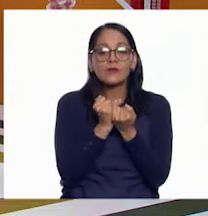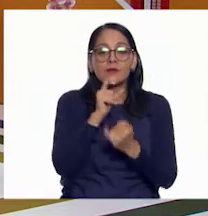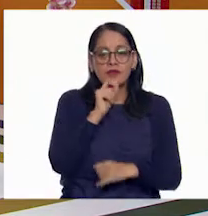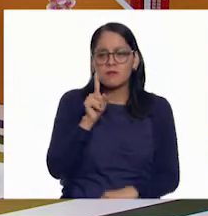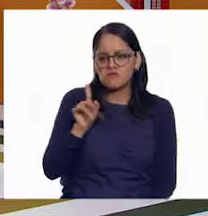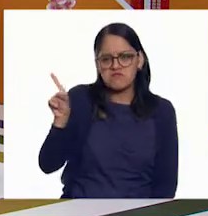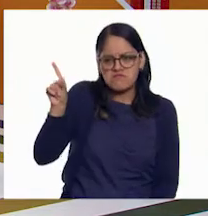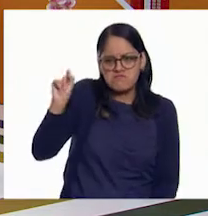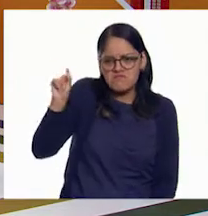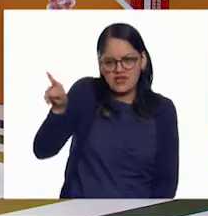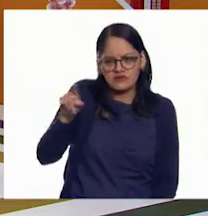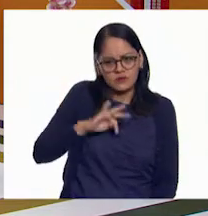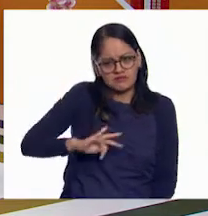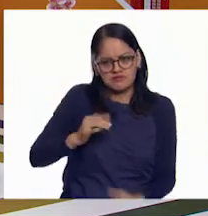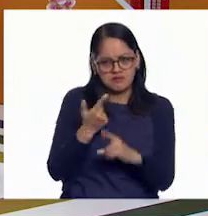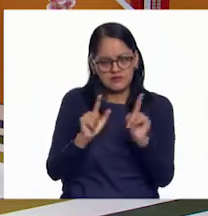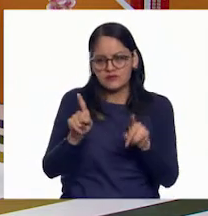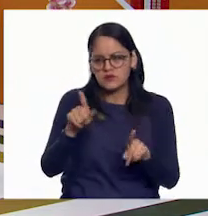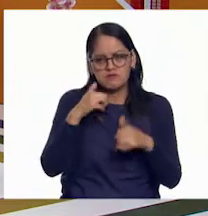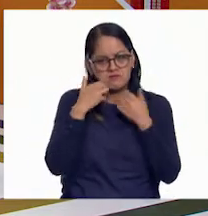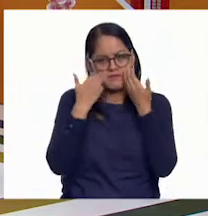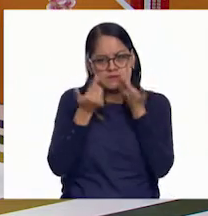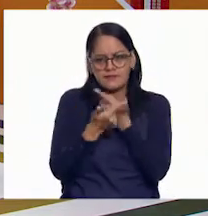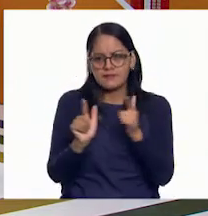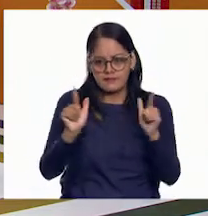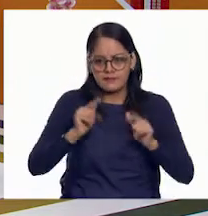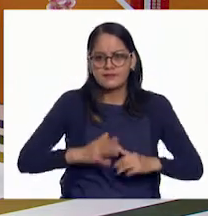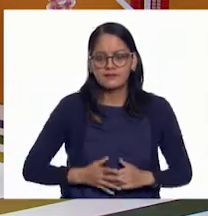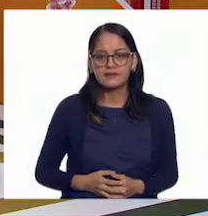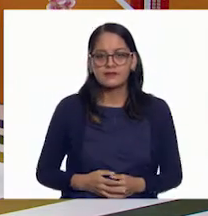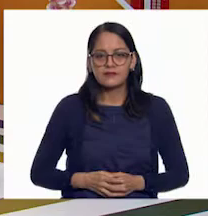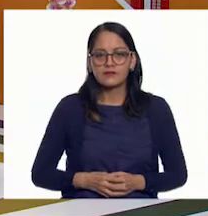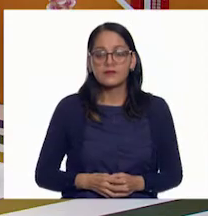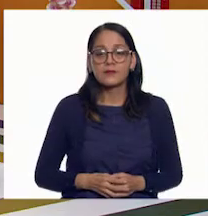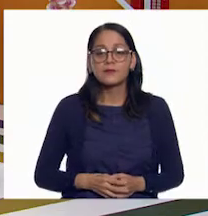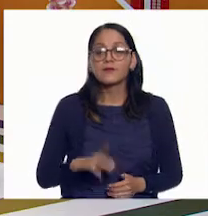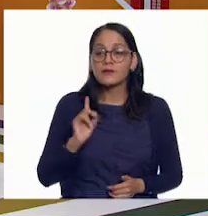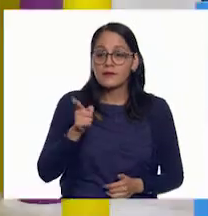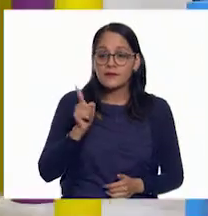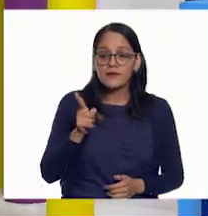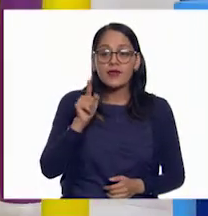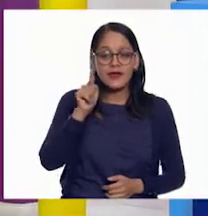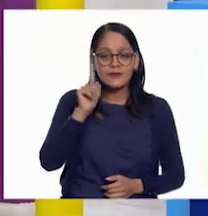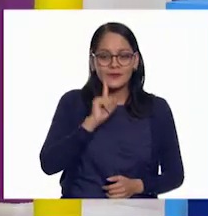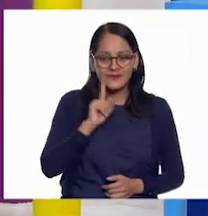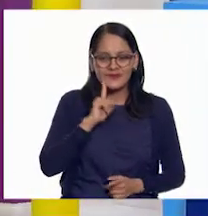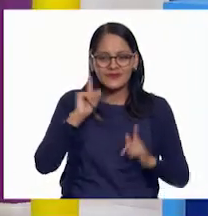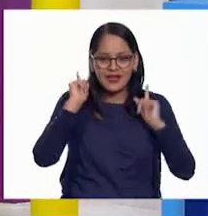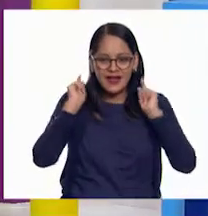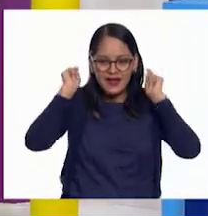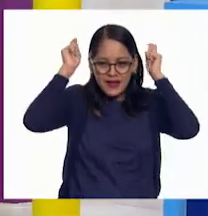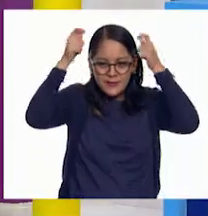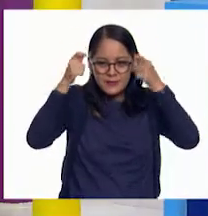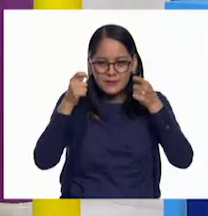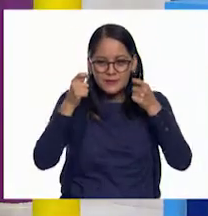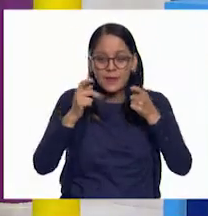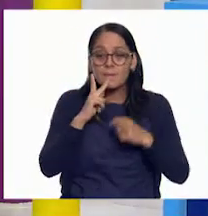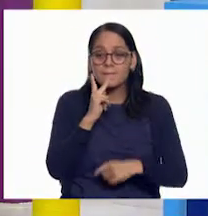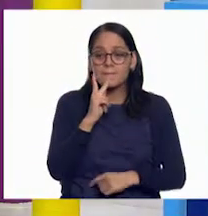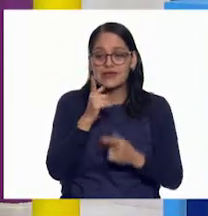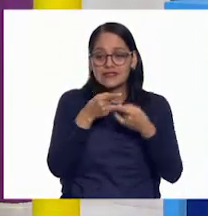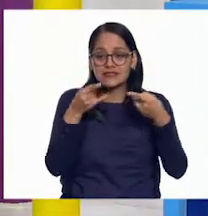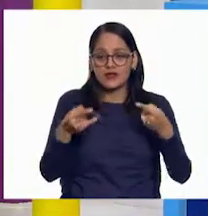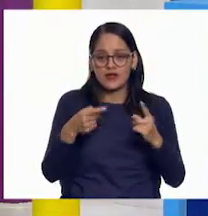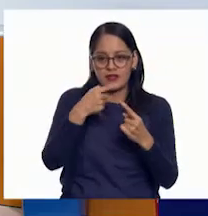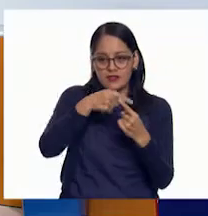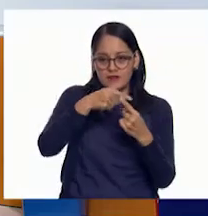también como ustedes quieran, ¿sale? Así es. Aquí estamos viendo, maestra, que Caperucita Roja son 2 palabras, ¿verdad? Así es.